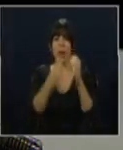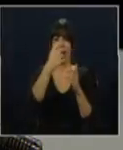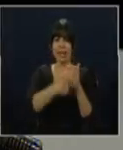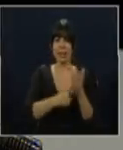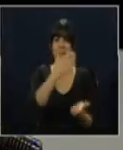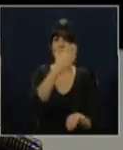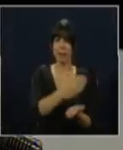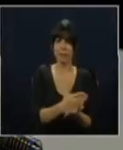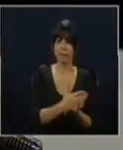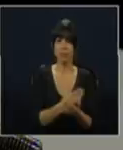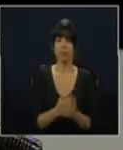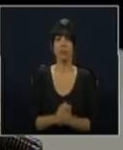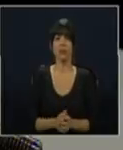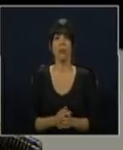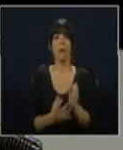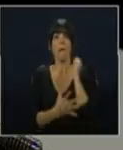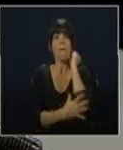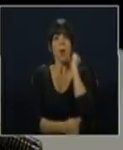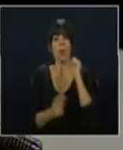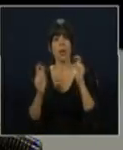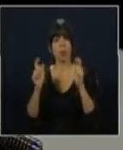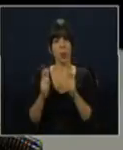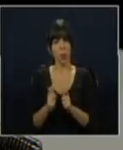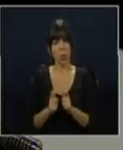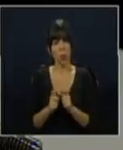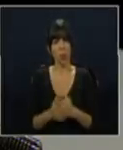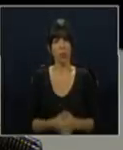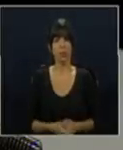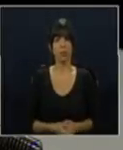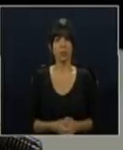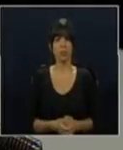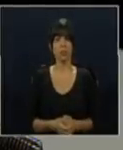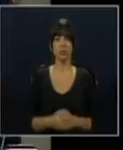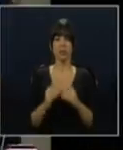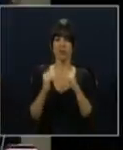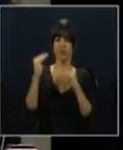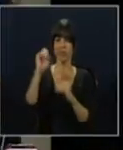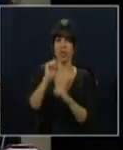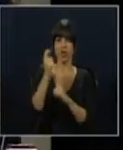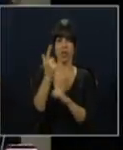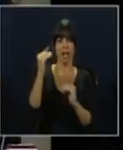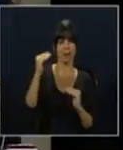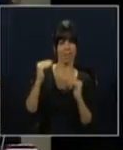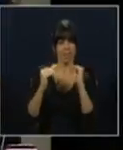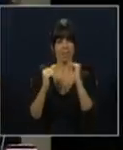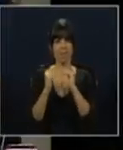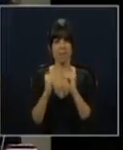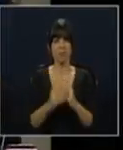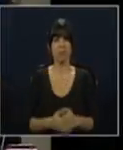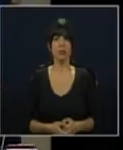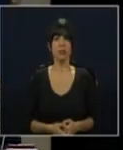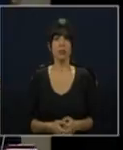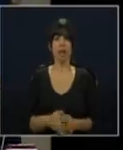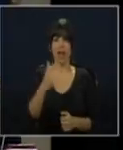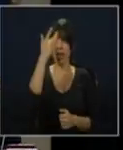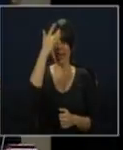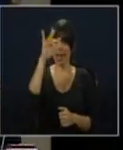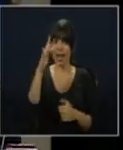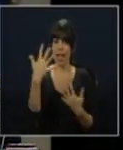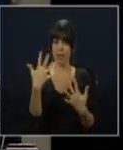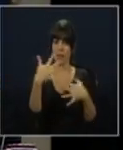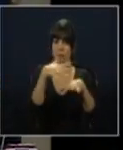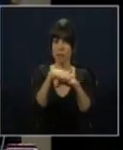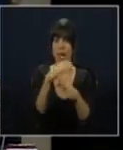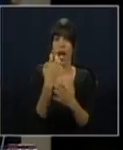la reducción de la pobreza, la disminución de la desigualdad social, la inserción inteligente en la